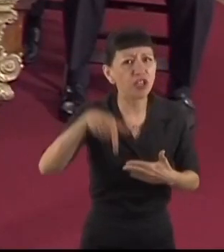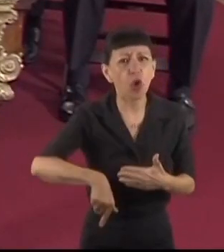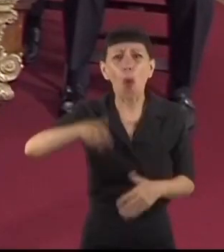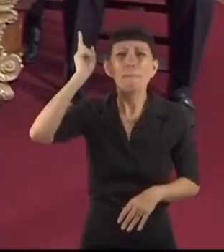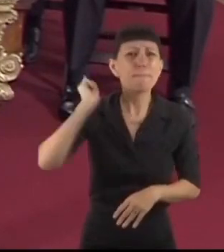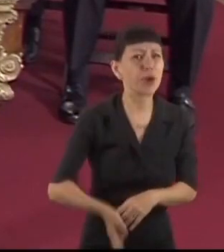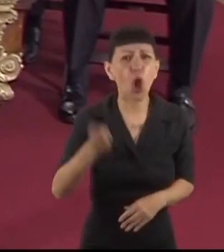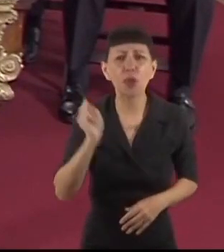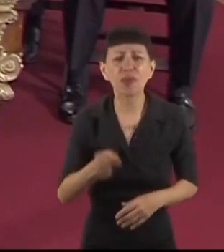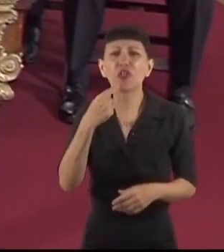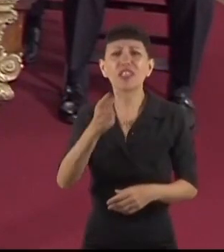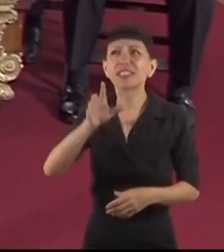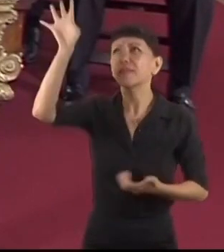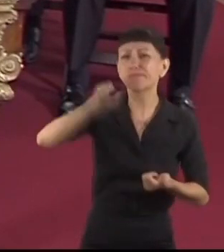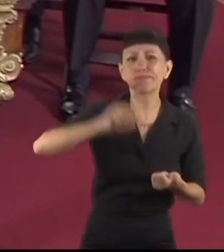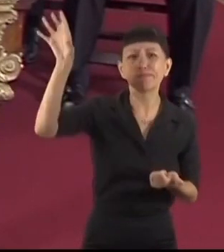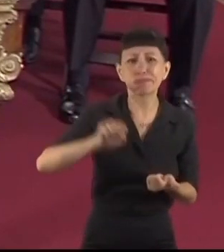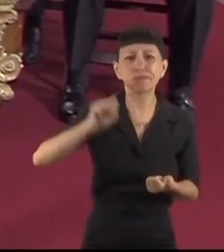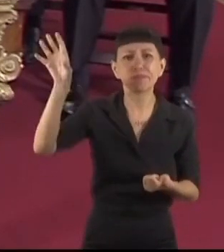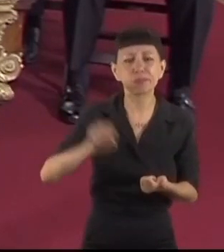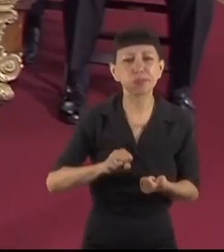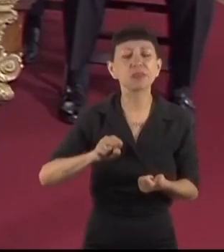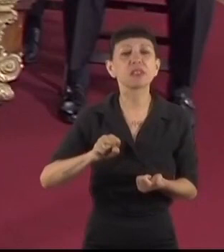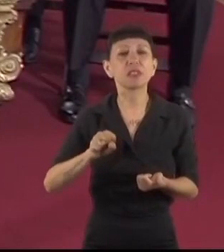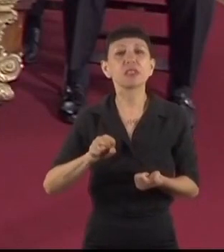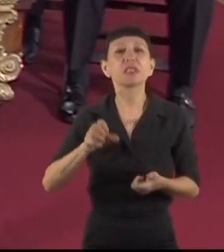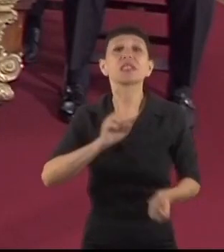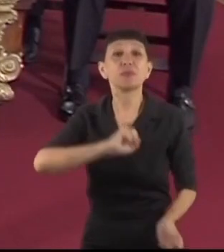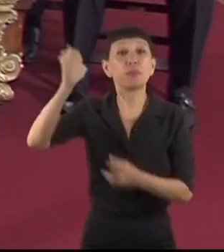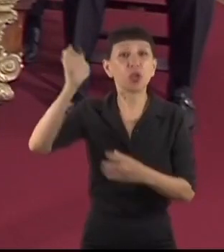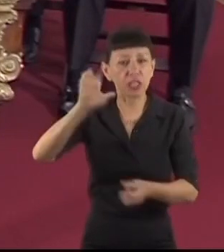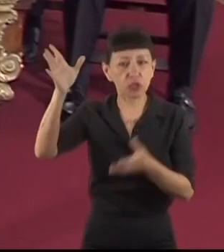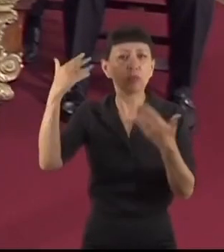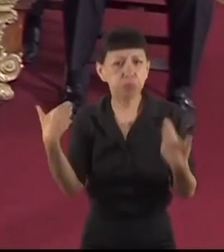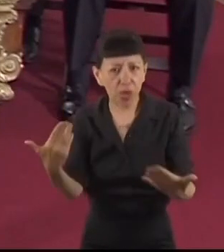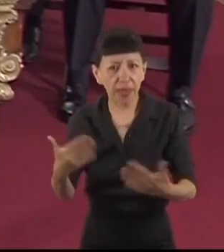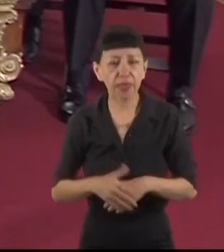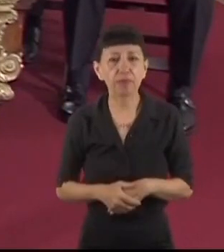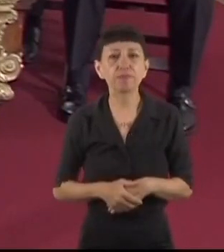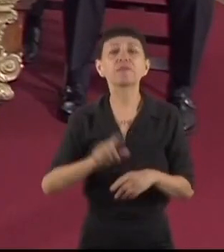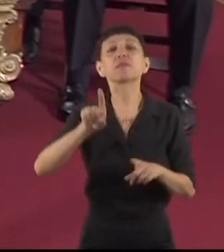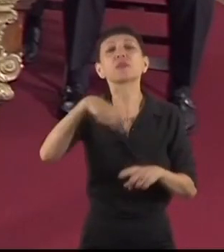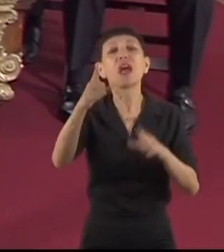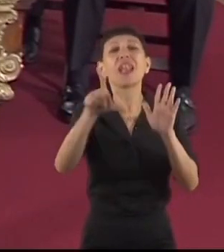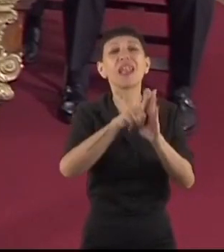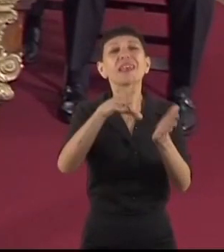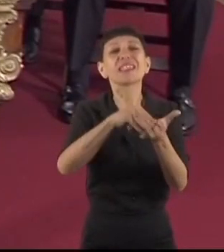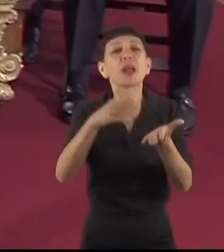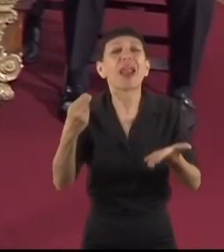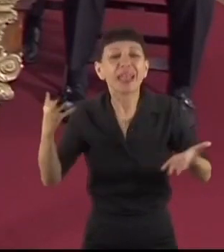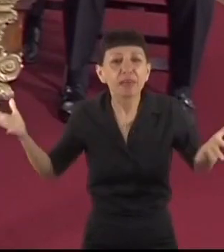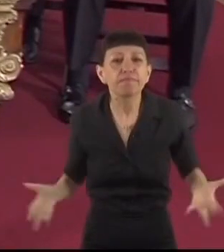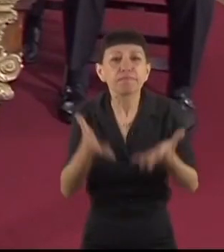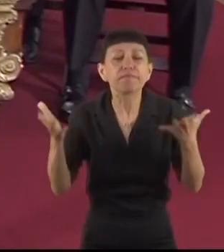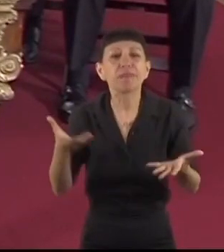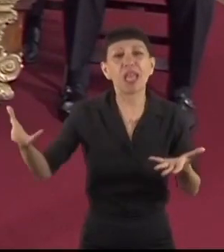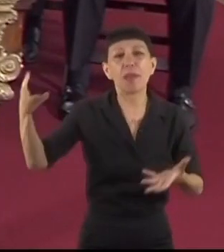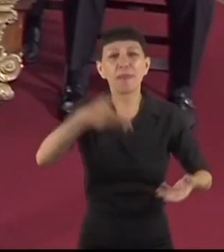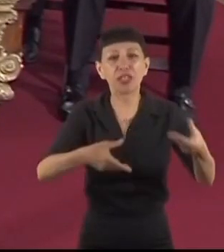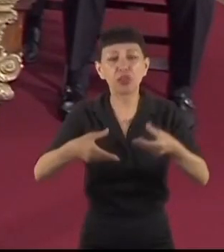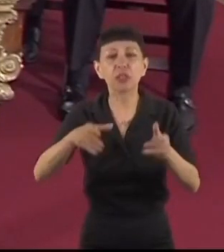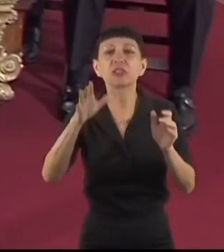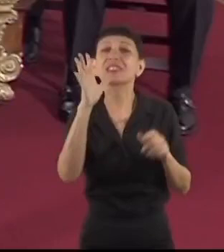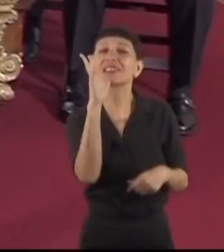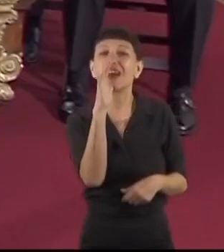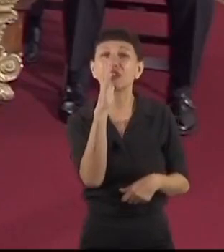las exportaciones 13 derogación de la ley de tierras para promover las inversiones 14 modificación